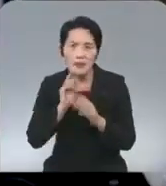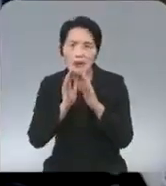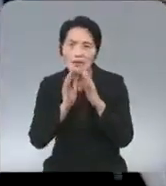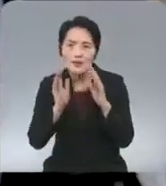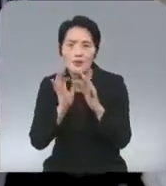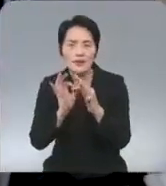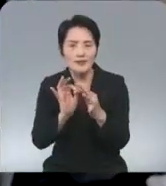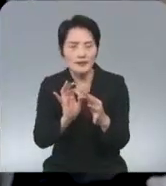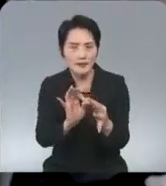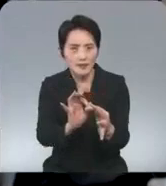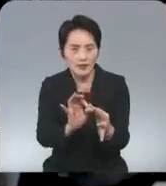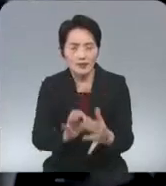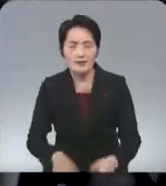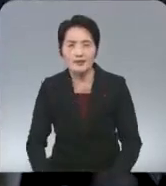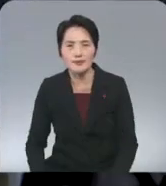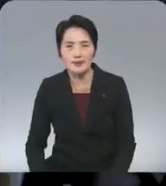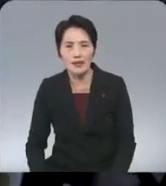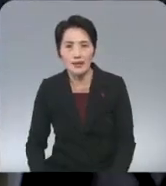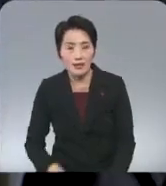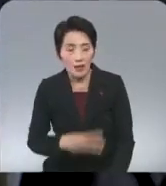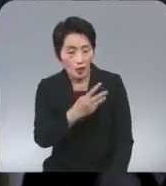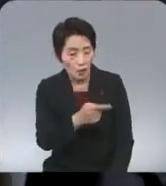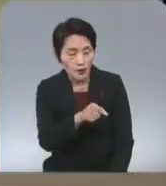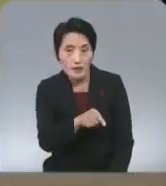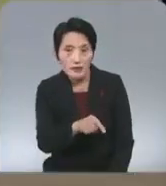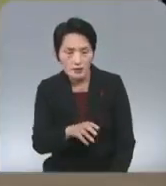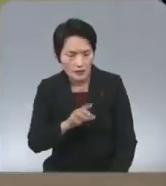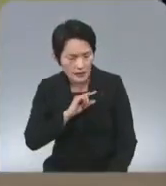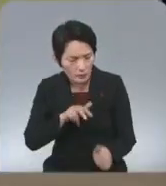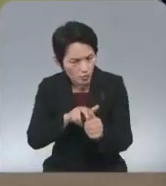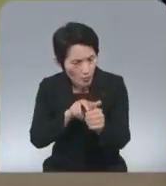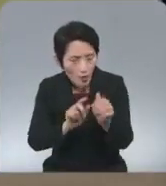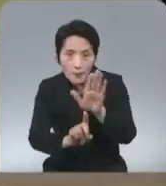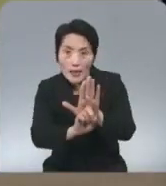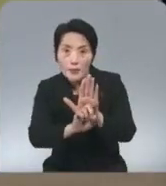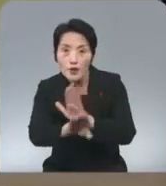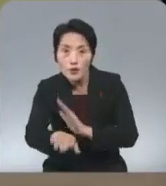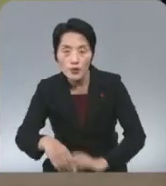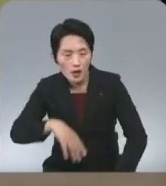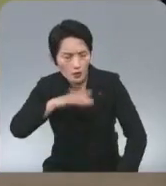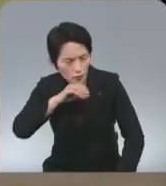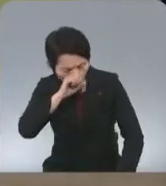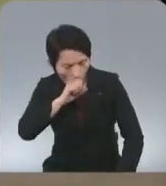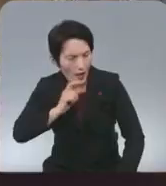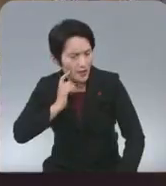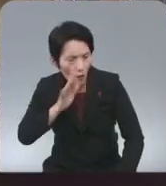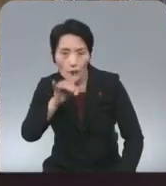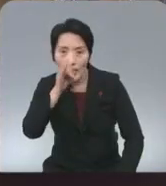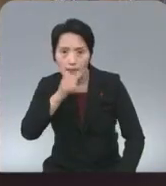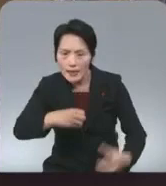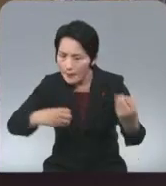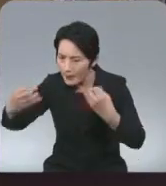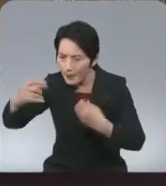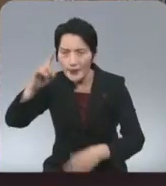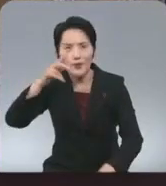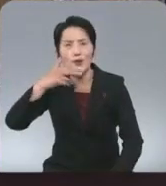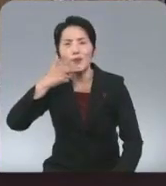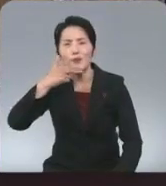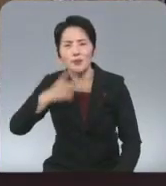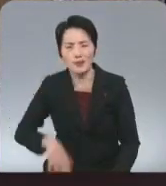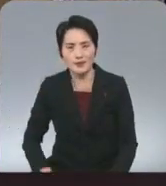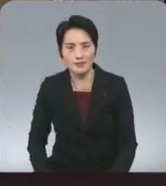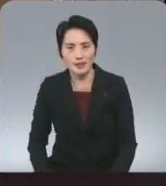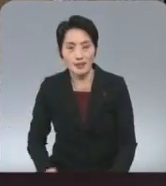1958 sobre un detective que se enamora de una mujer implicada en un crimen reinterpretada al estilo de pachanuk